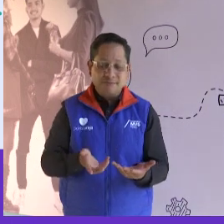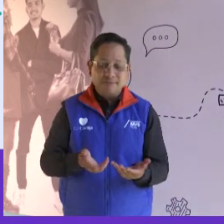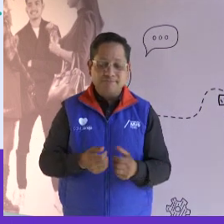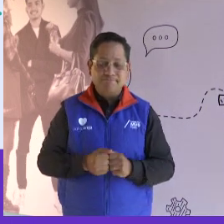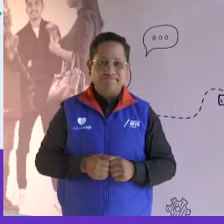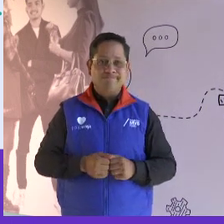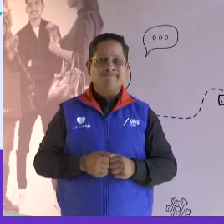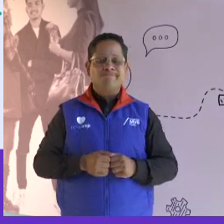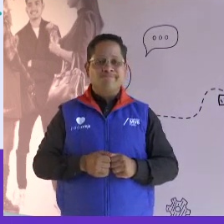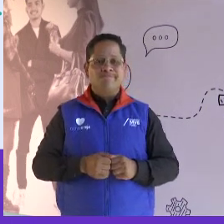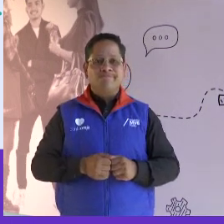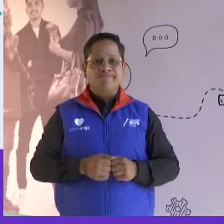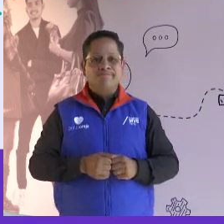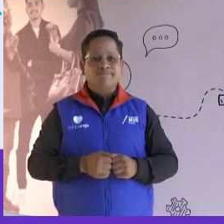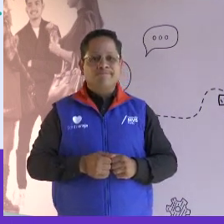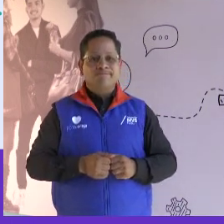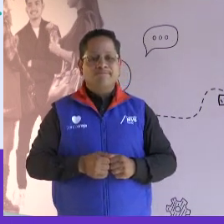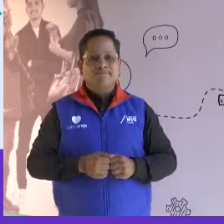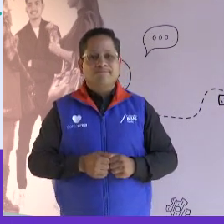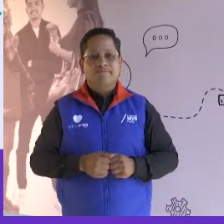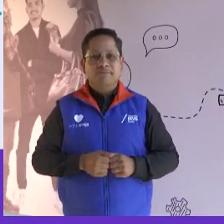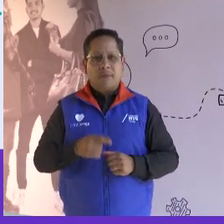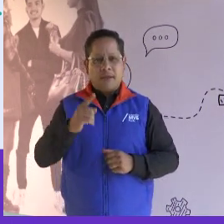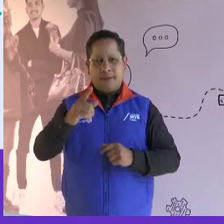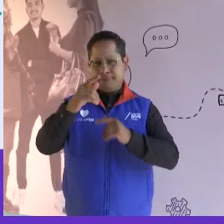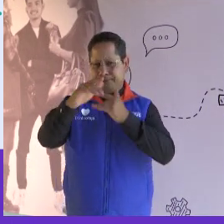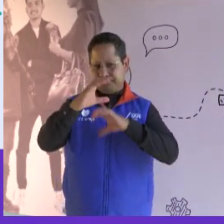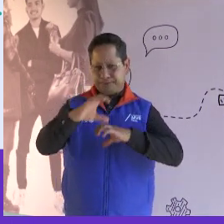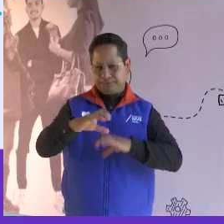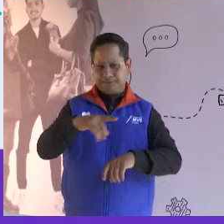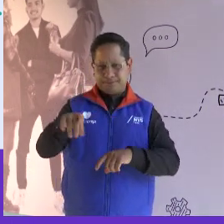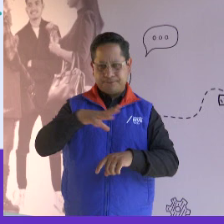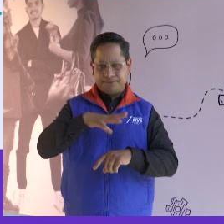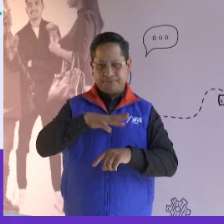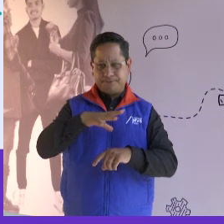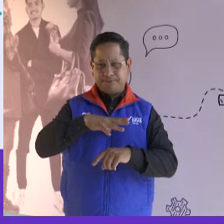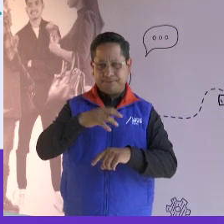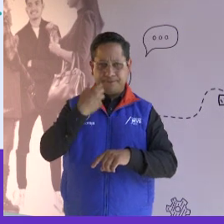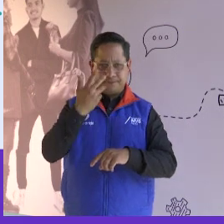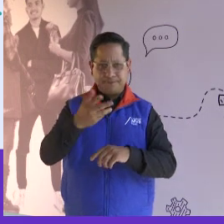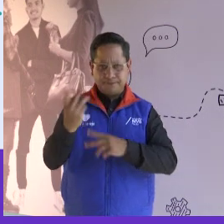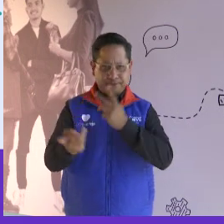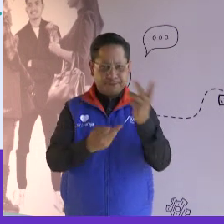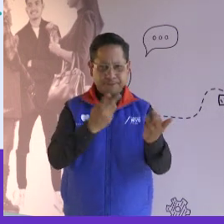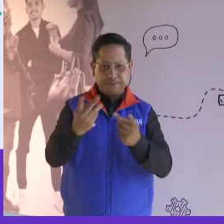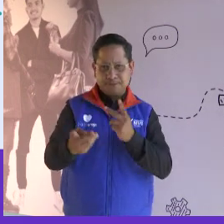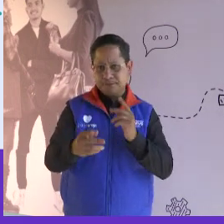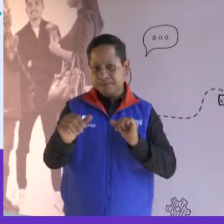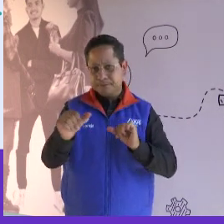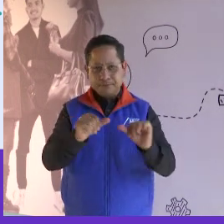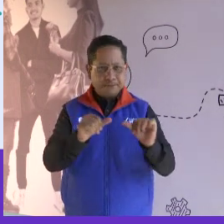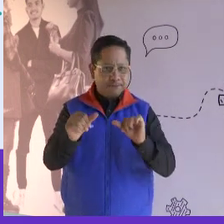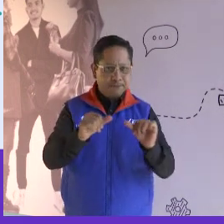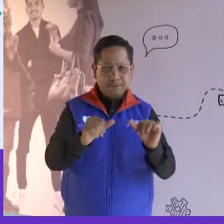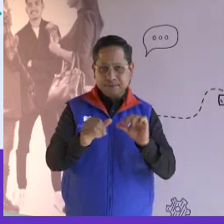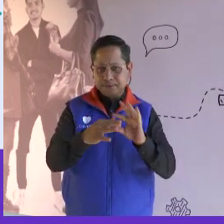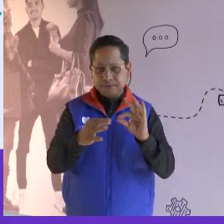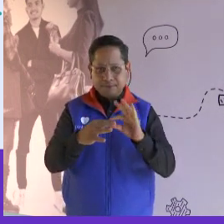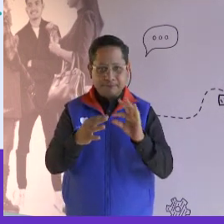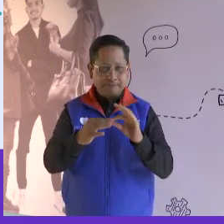Tenemos algunas de las preguntas en el chat. No sé si las podemos ir intercalando en lo que nos queda de